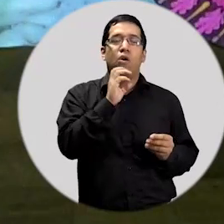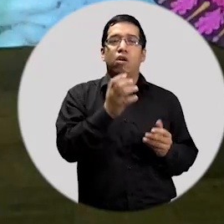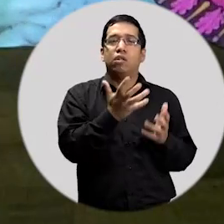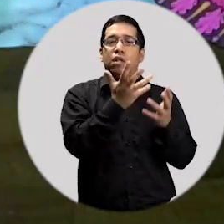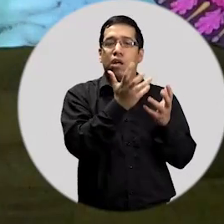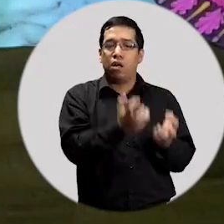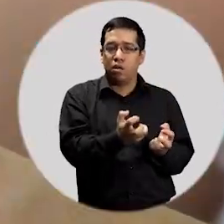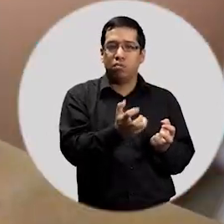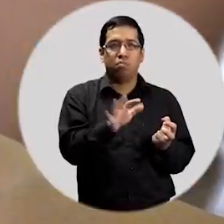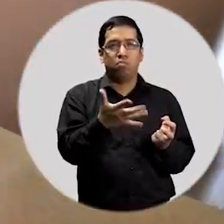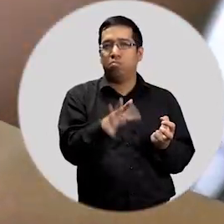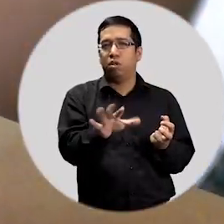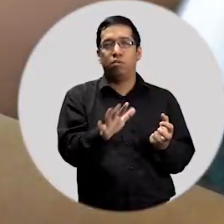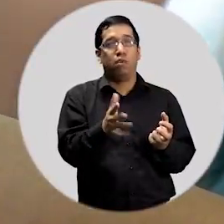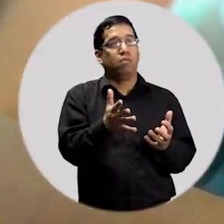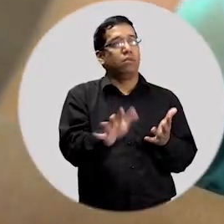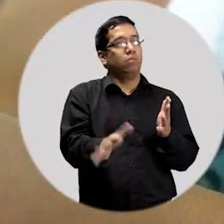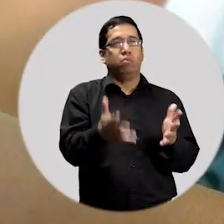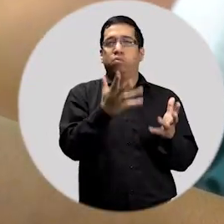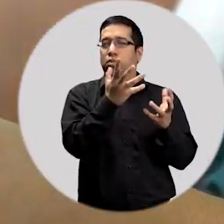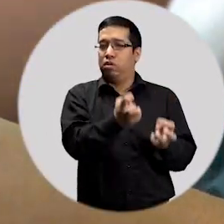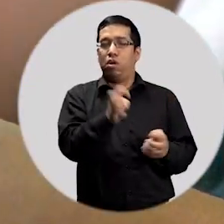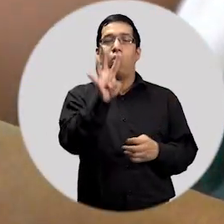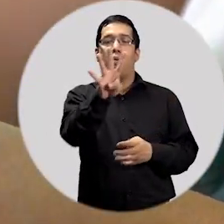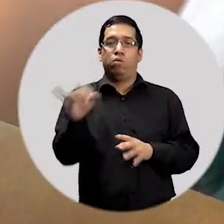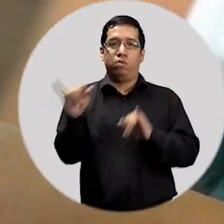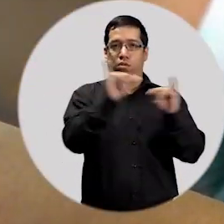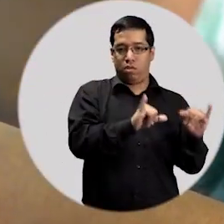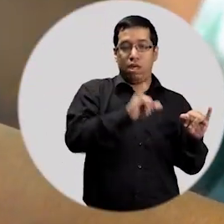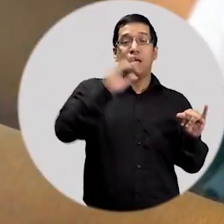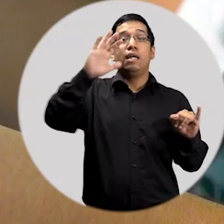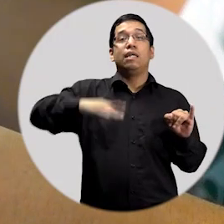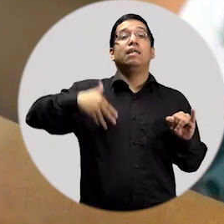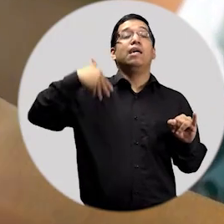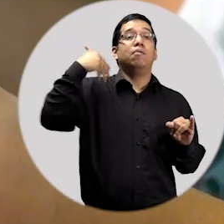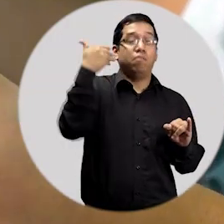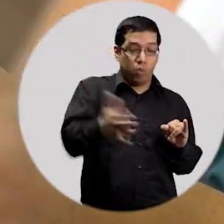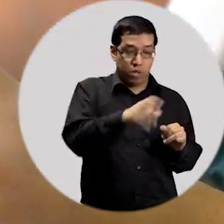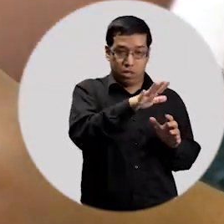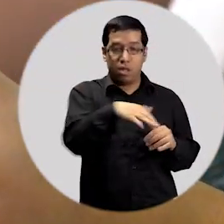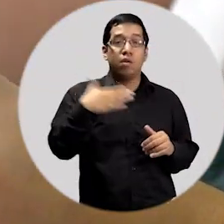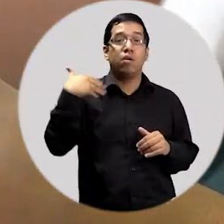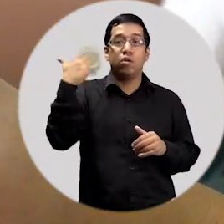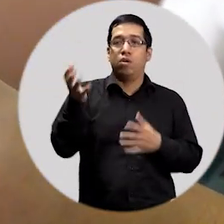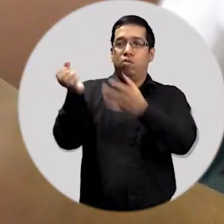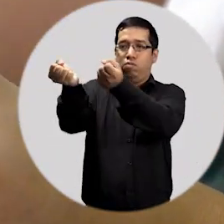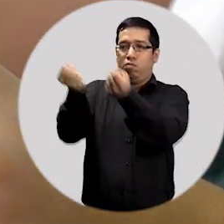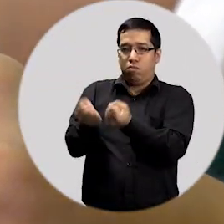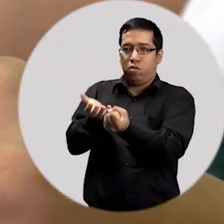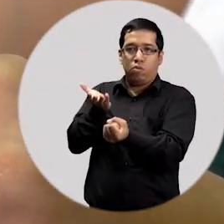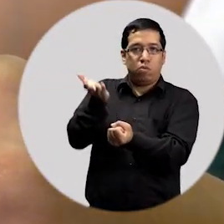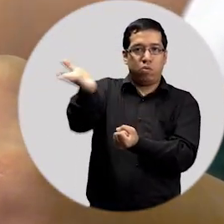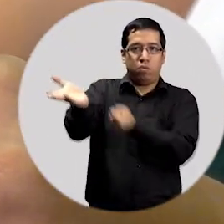Como ven, hicimos este grupo de comas con un puntito arriba y ahora en el medio de